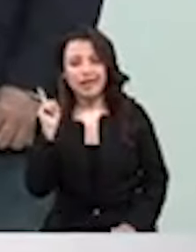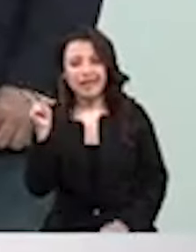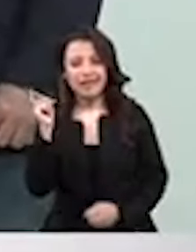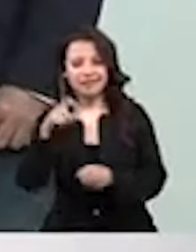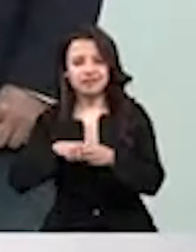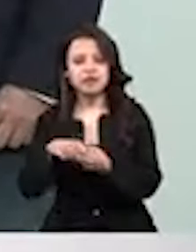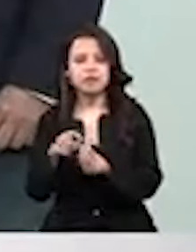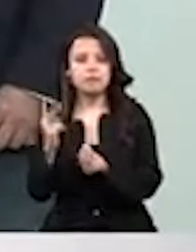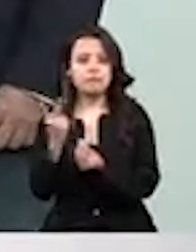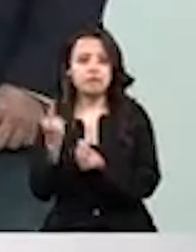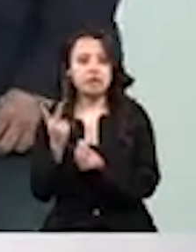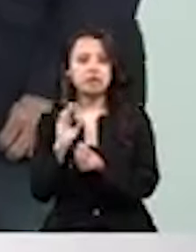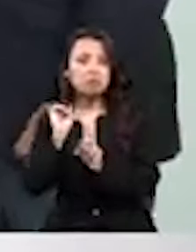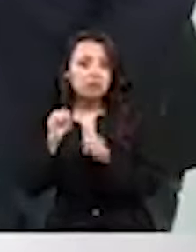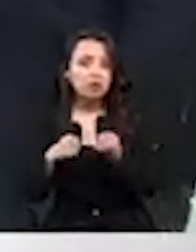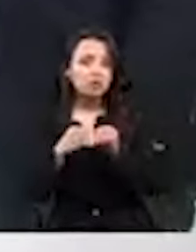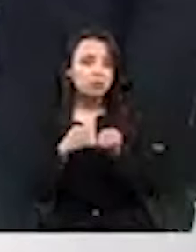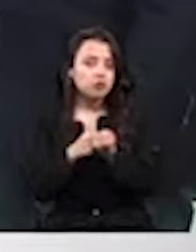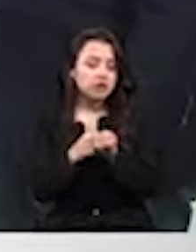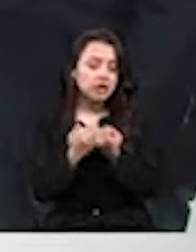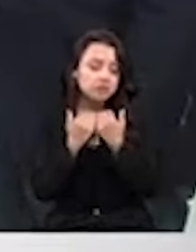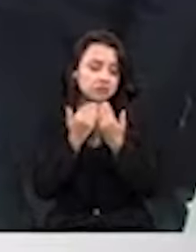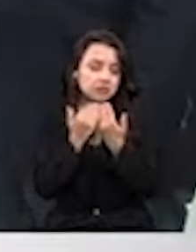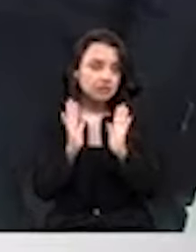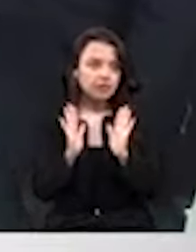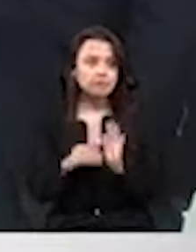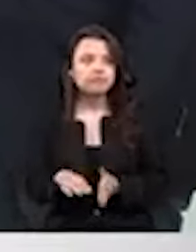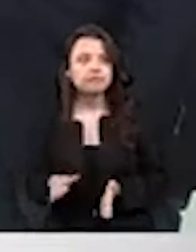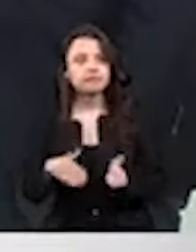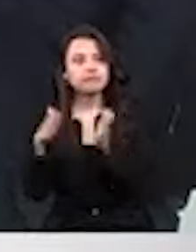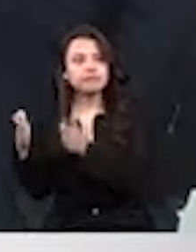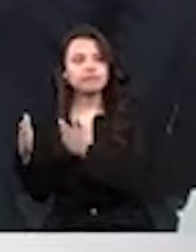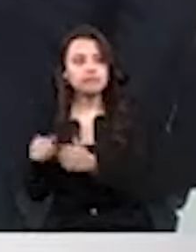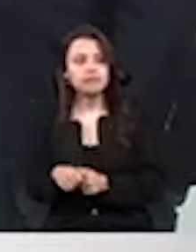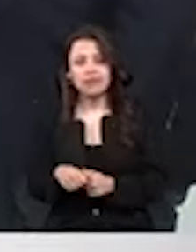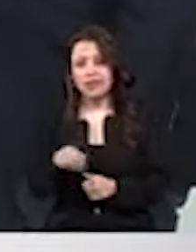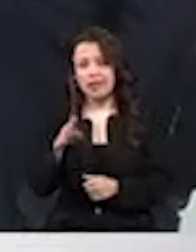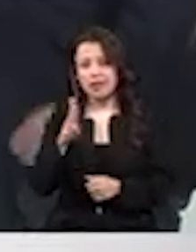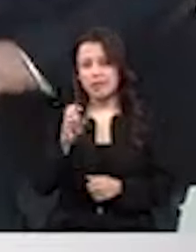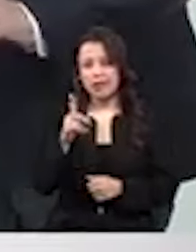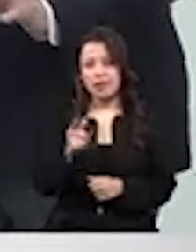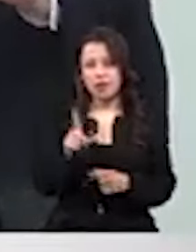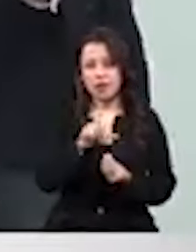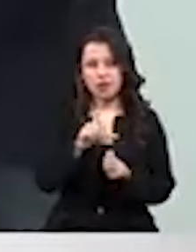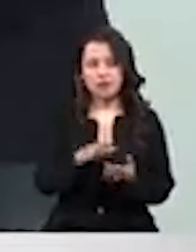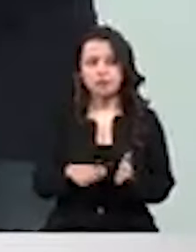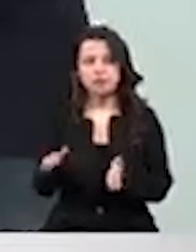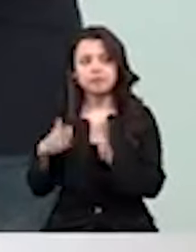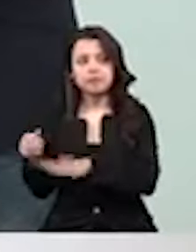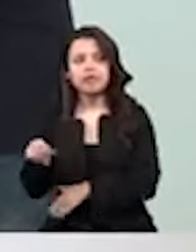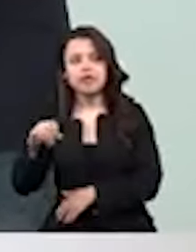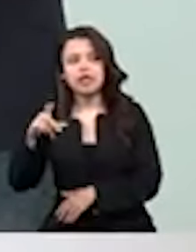puede estar a favor del presidente Gustavo Petro, pero no se ha definido, sí, y Altus Alejandro Vaquero es del Partido Liberal. Bueno. Así es como está